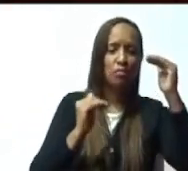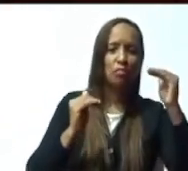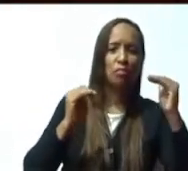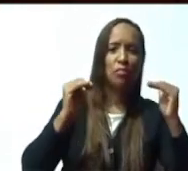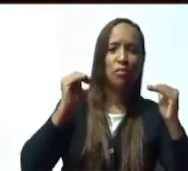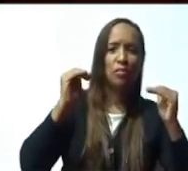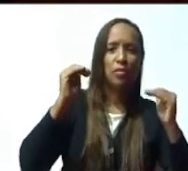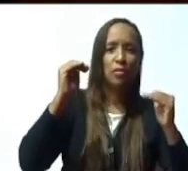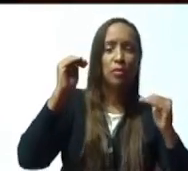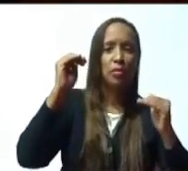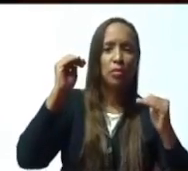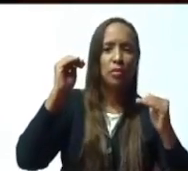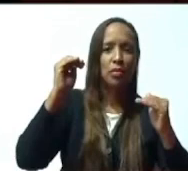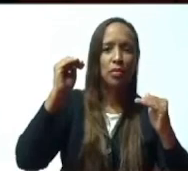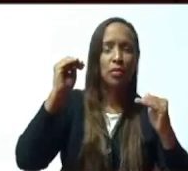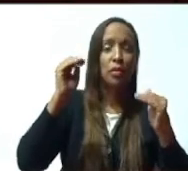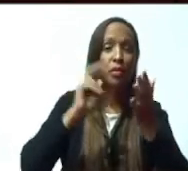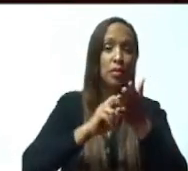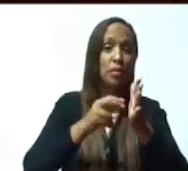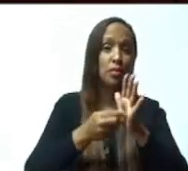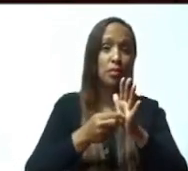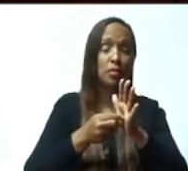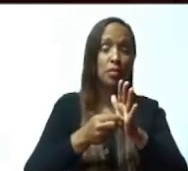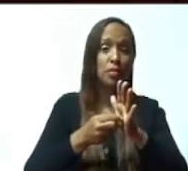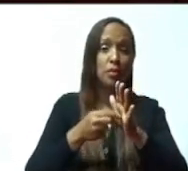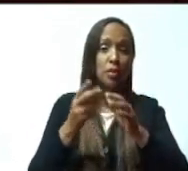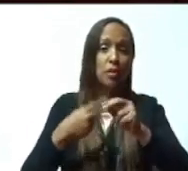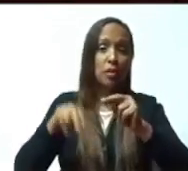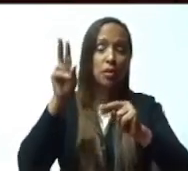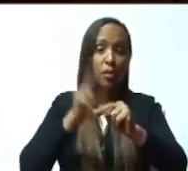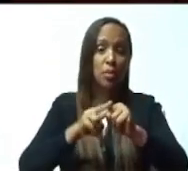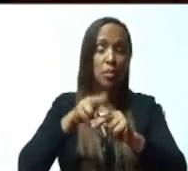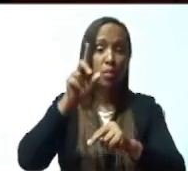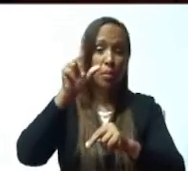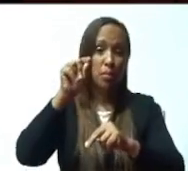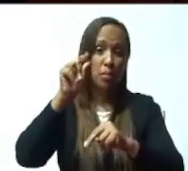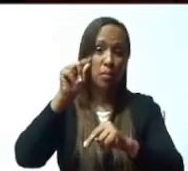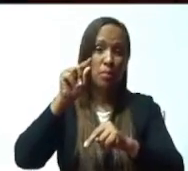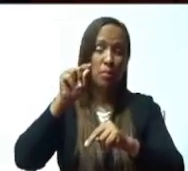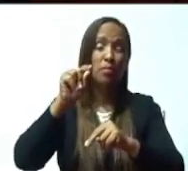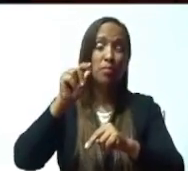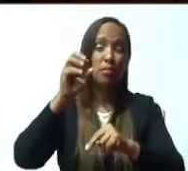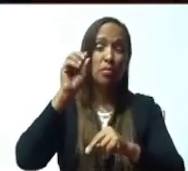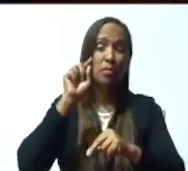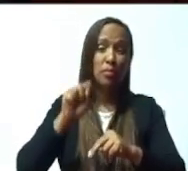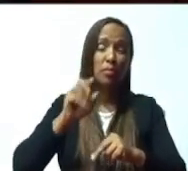aumentado un 20% y este Congreso se muestra indiferente ante eso.